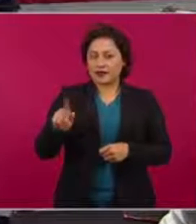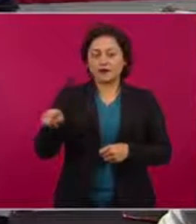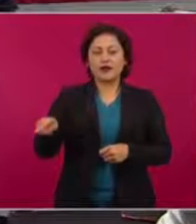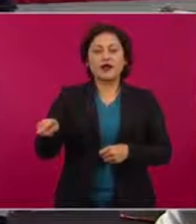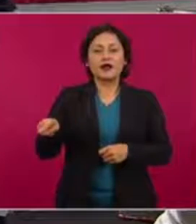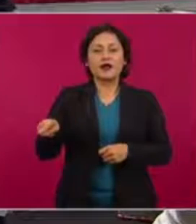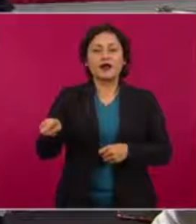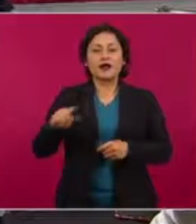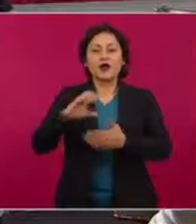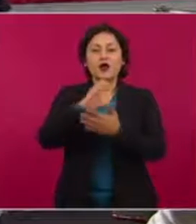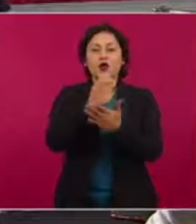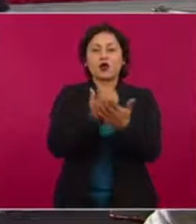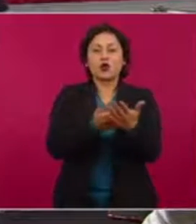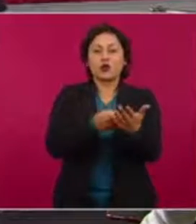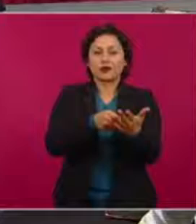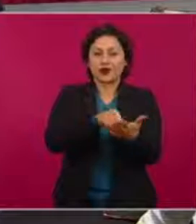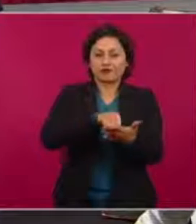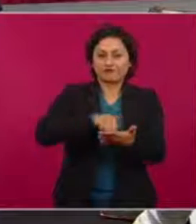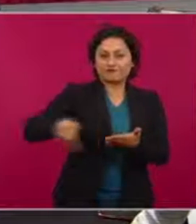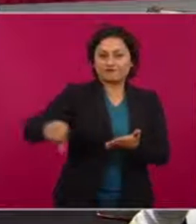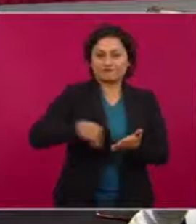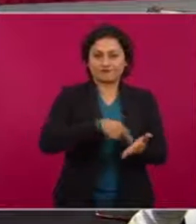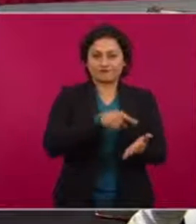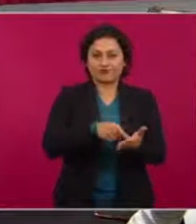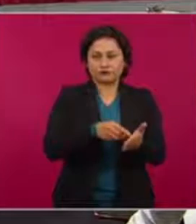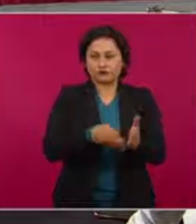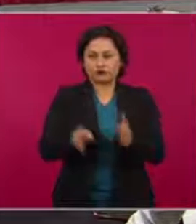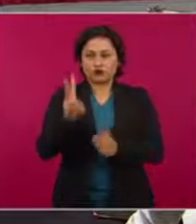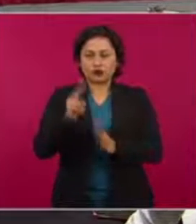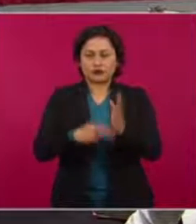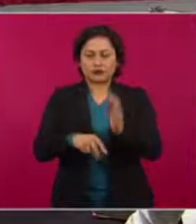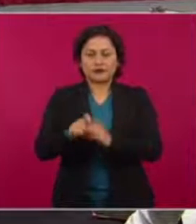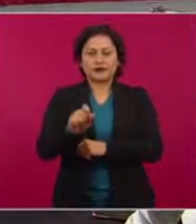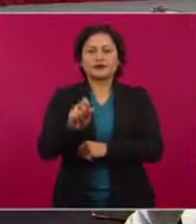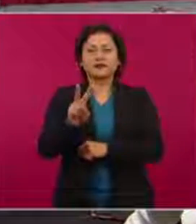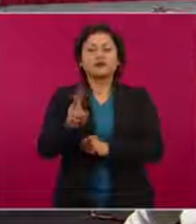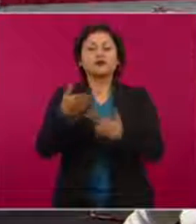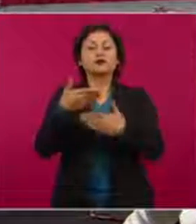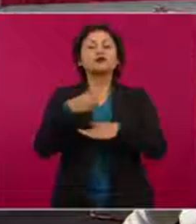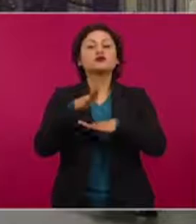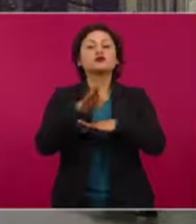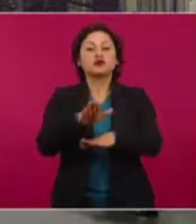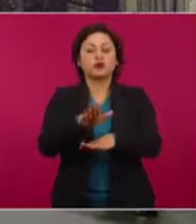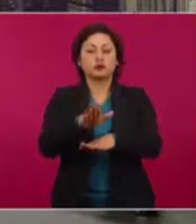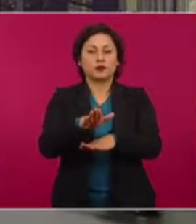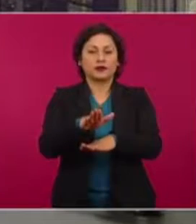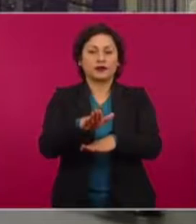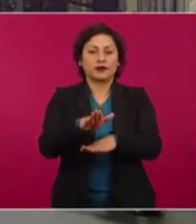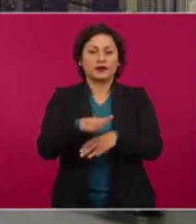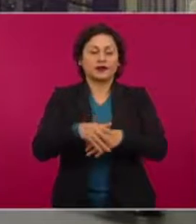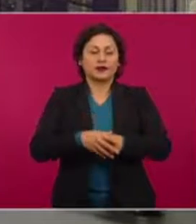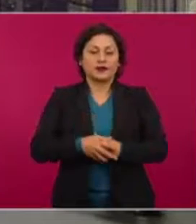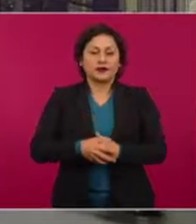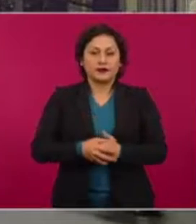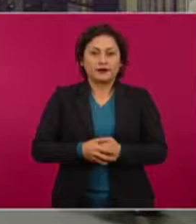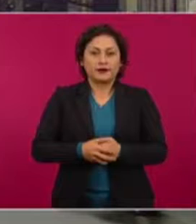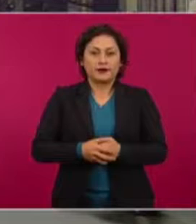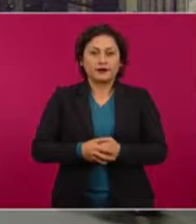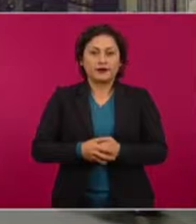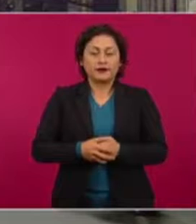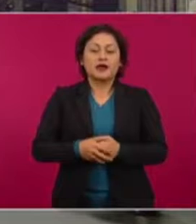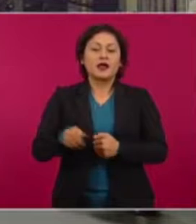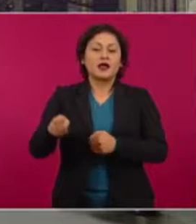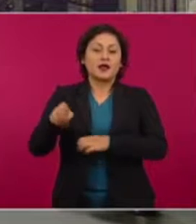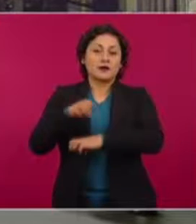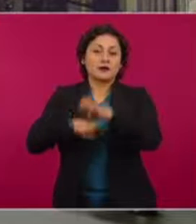canceló los contratos para este año de autoabasto que tenía plantas de